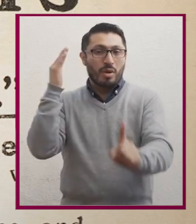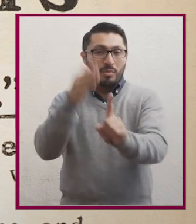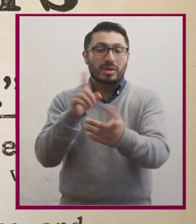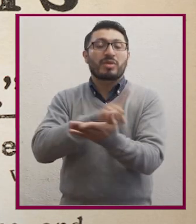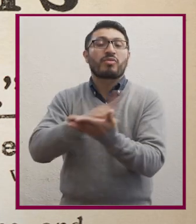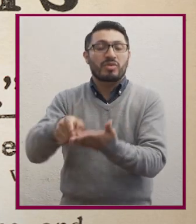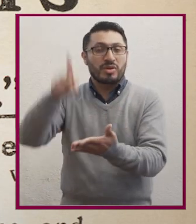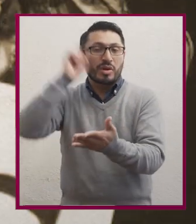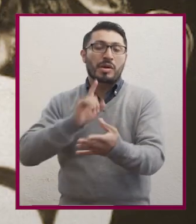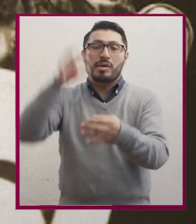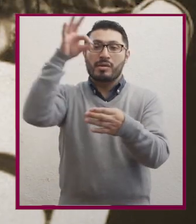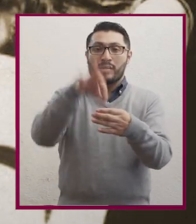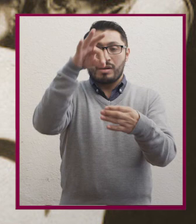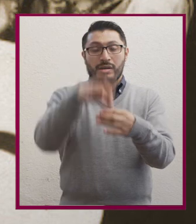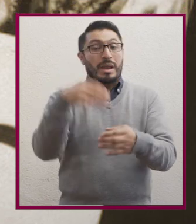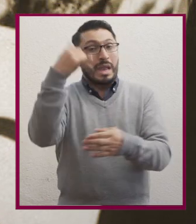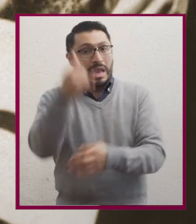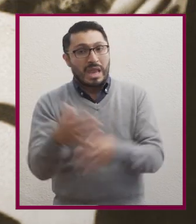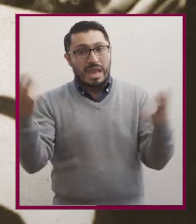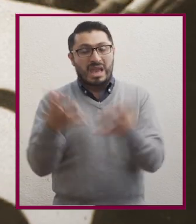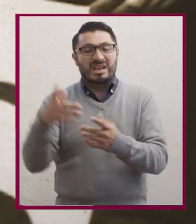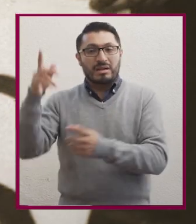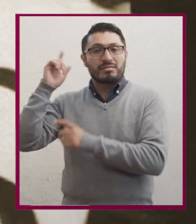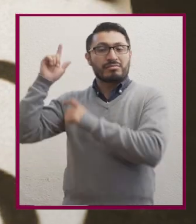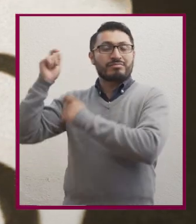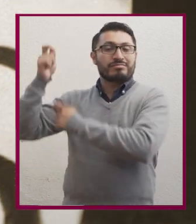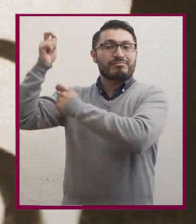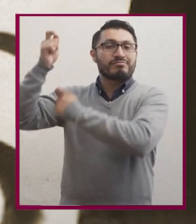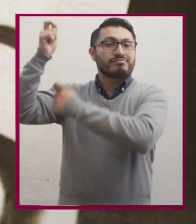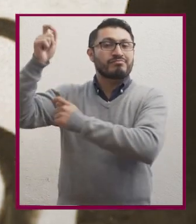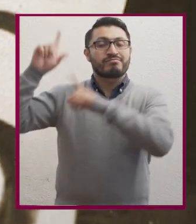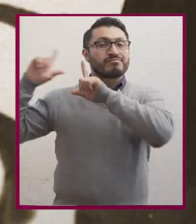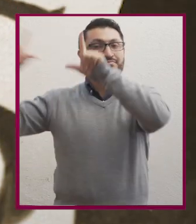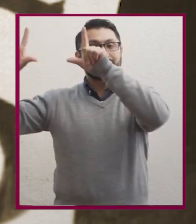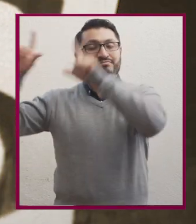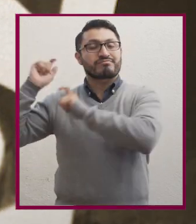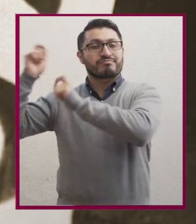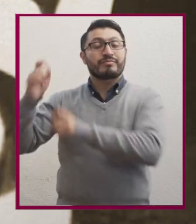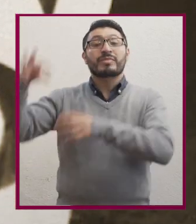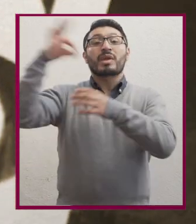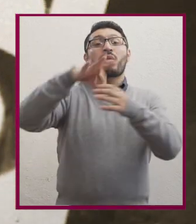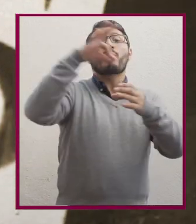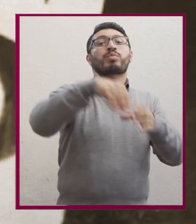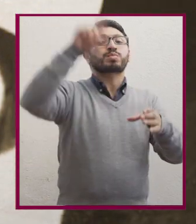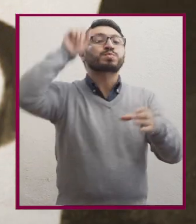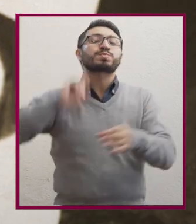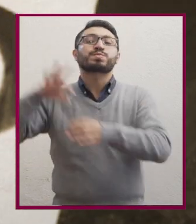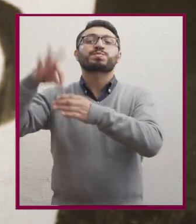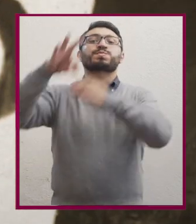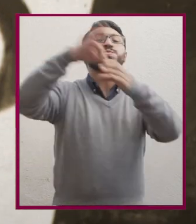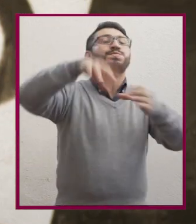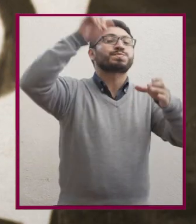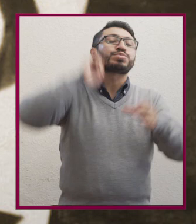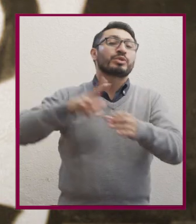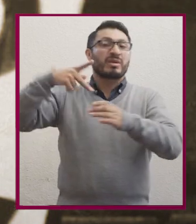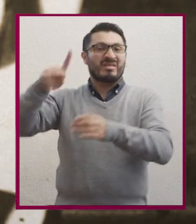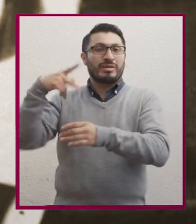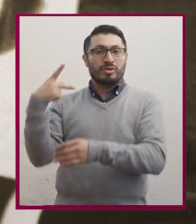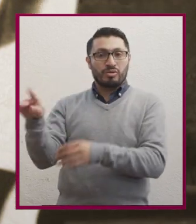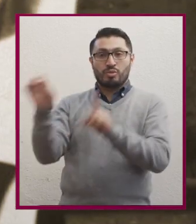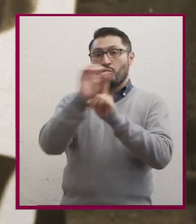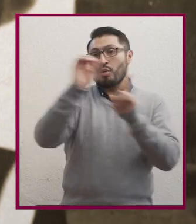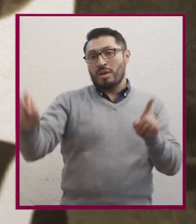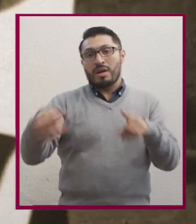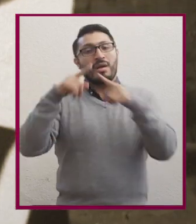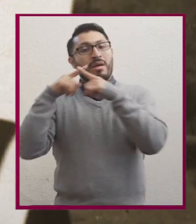las mujeres a votar, y llevaban pancartas e insignias que decían «Votos para las mujeres», pero sus estrategias